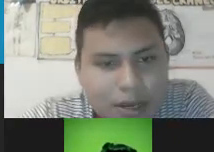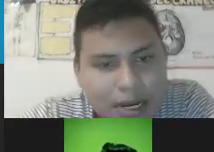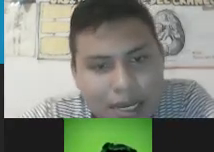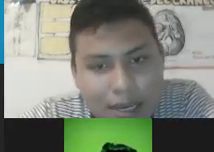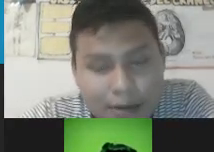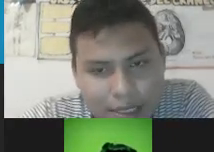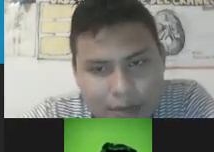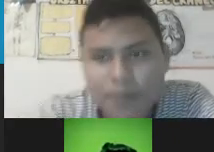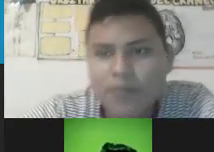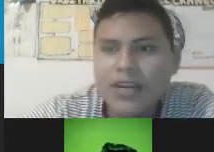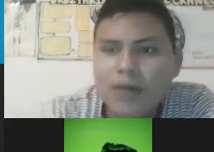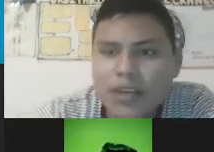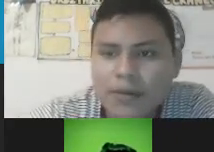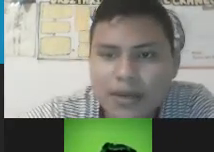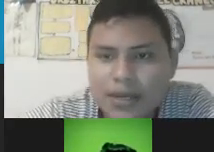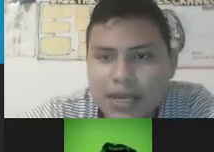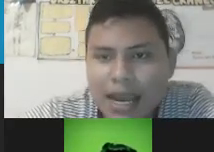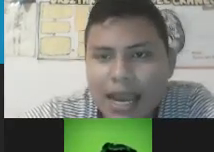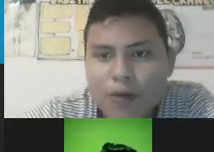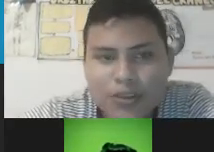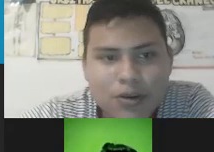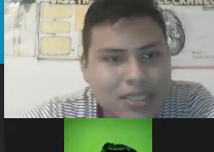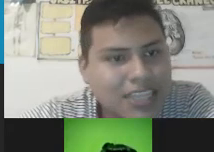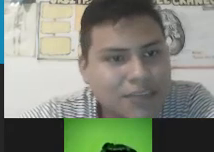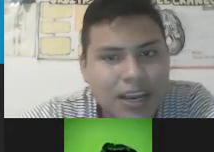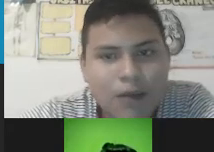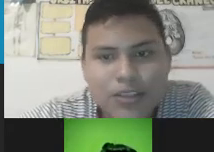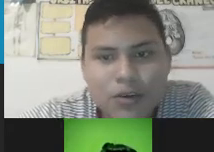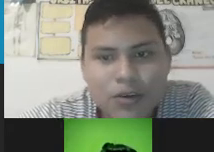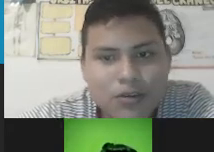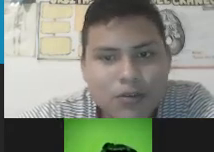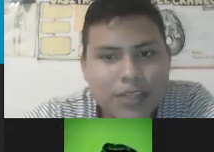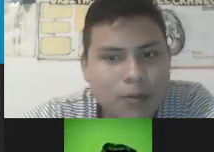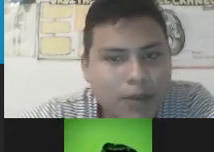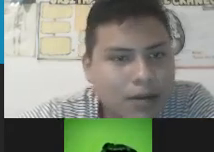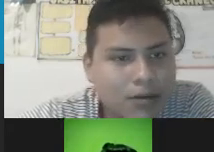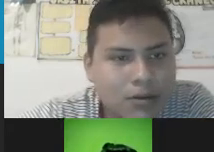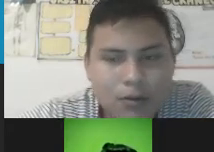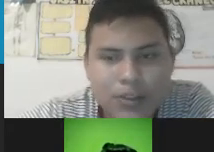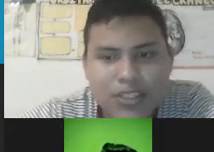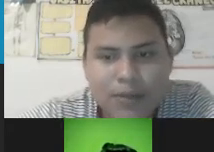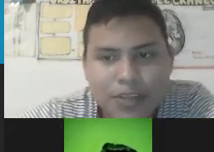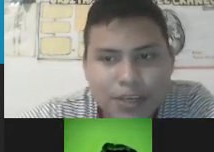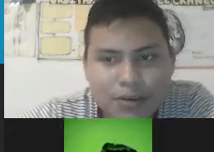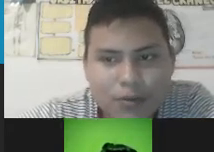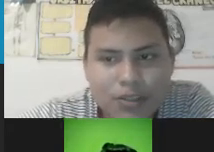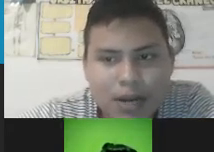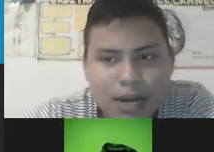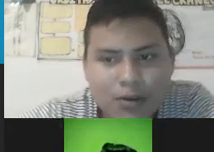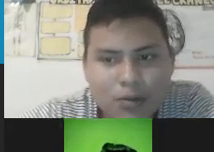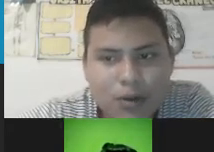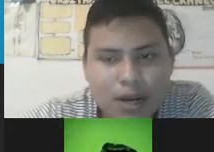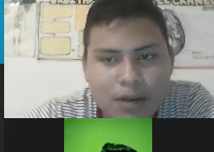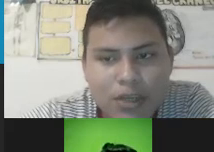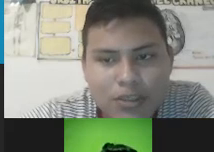sanguíneas en este, ¿no? Mire, como aquí ven, hay huesos, se clasifican en huesos cortos, huesos planos, huesos sesamoideos, huesos